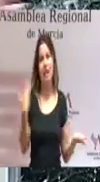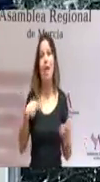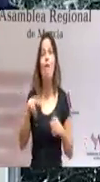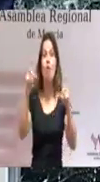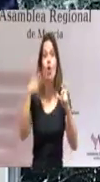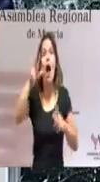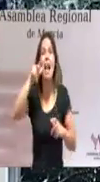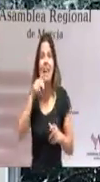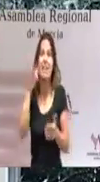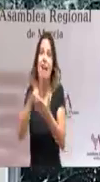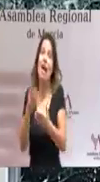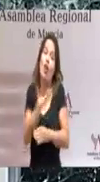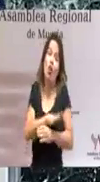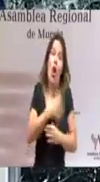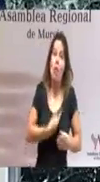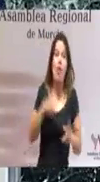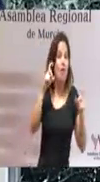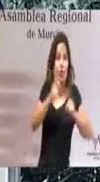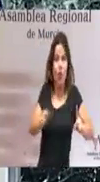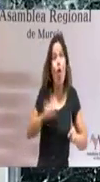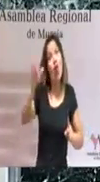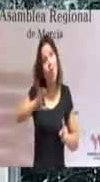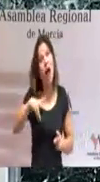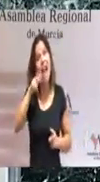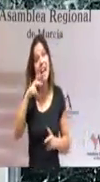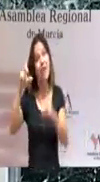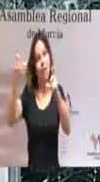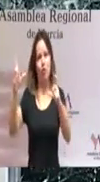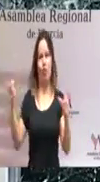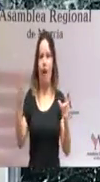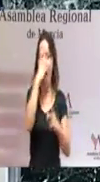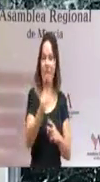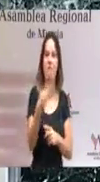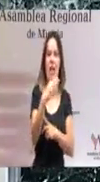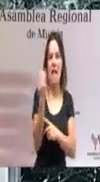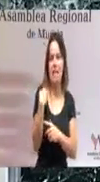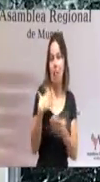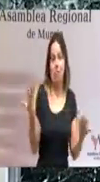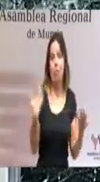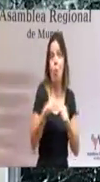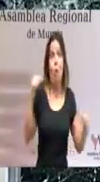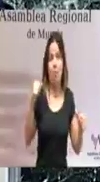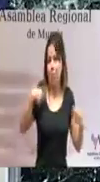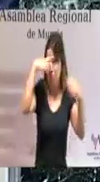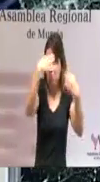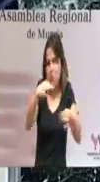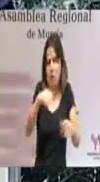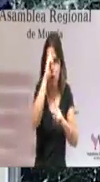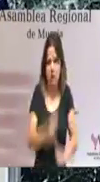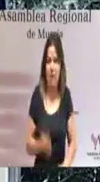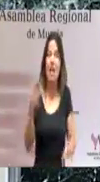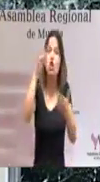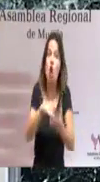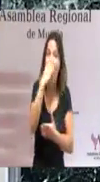foto y no se quedó en la parte de Murcia, lo hizo en Alicante. El AVE en Beniel lleva ya ni se sabe cuándo. ¿Cuándo va a venir el